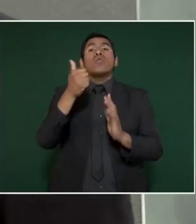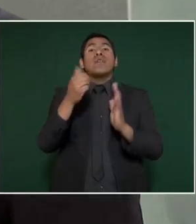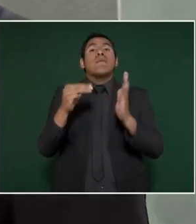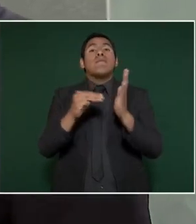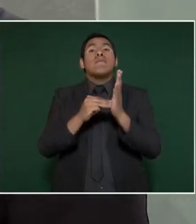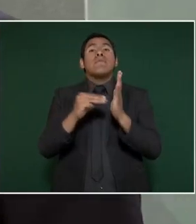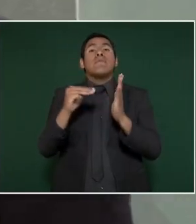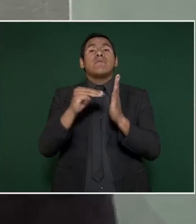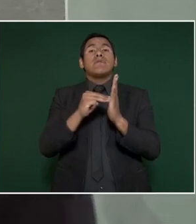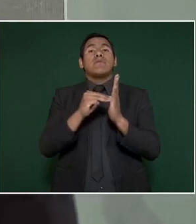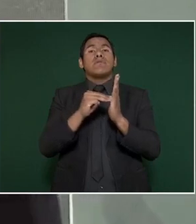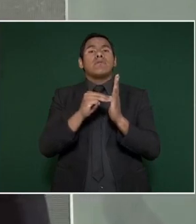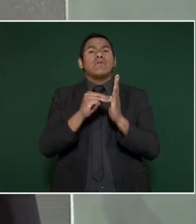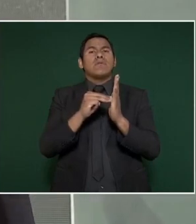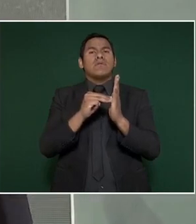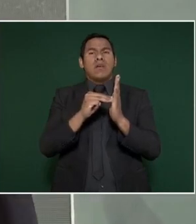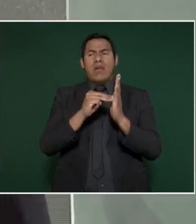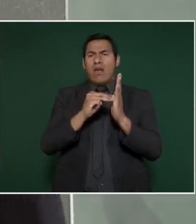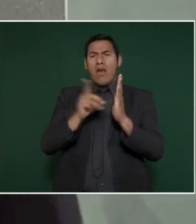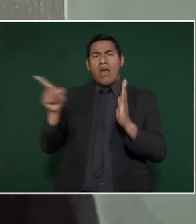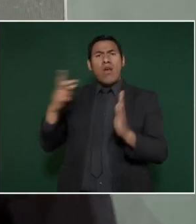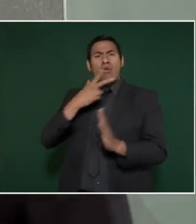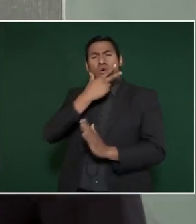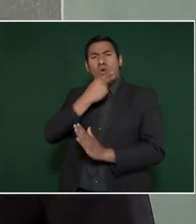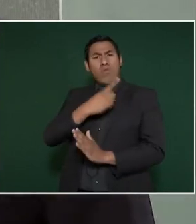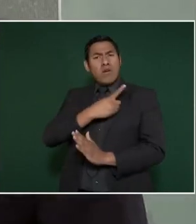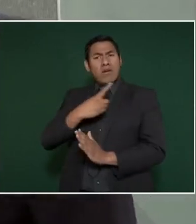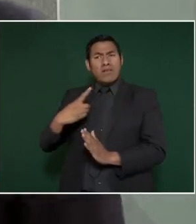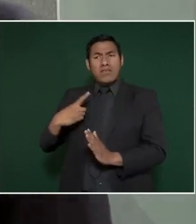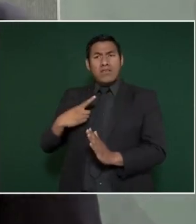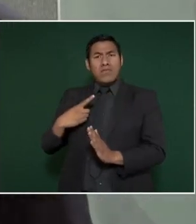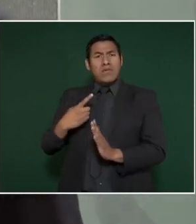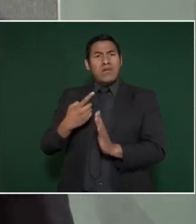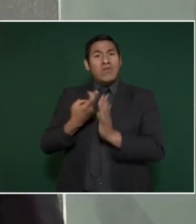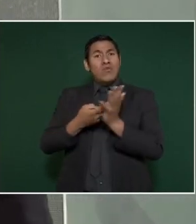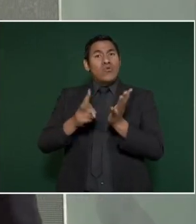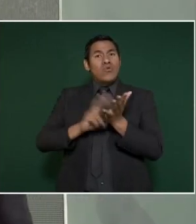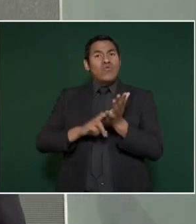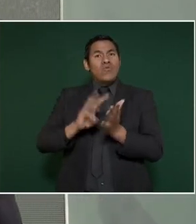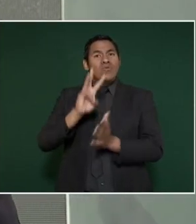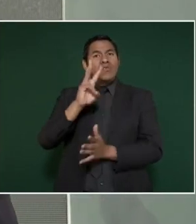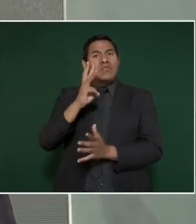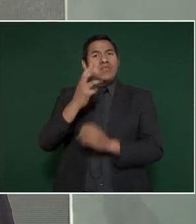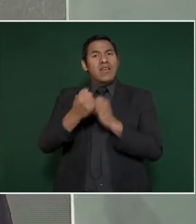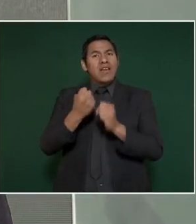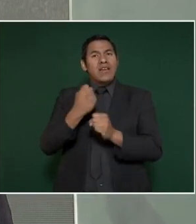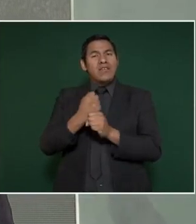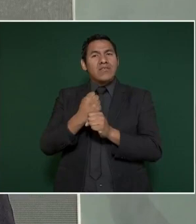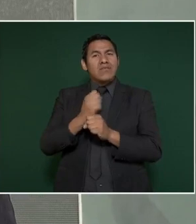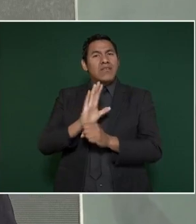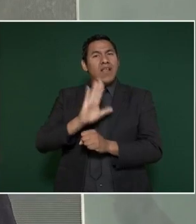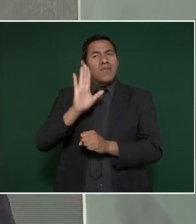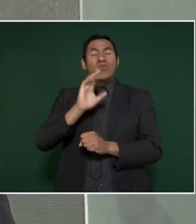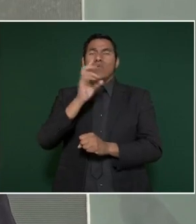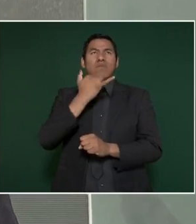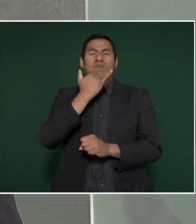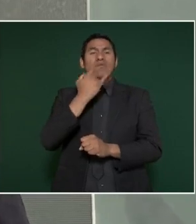11000 Pues casi son 3 años de Tijuana del presupuesto digo no